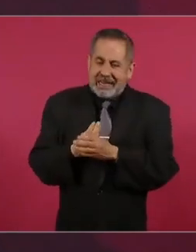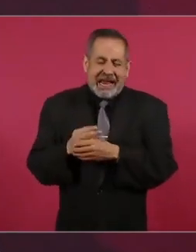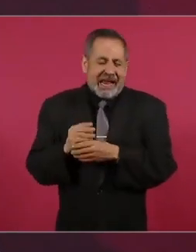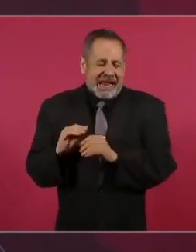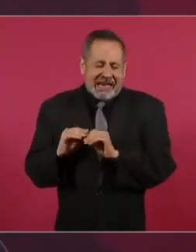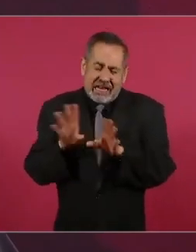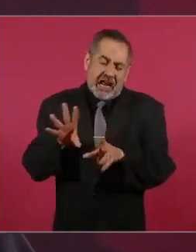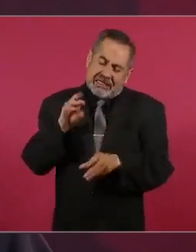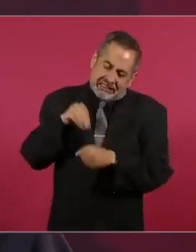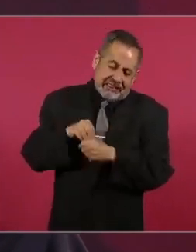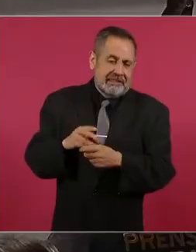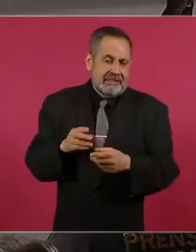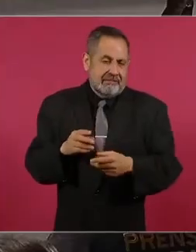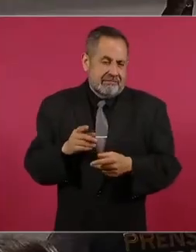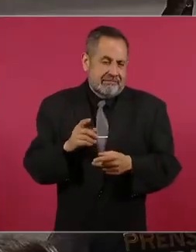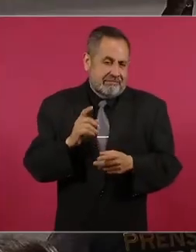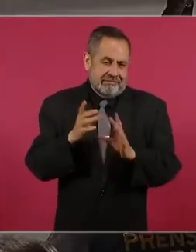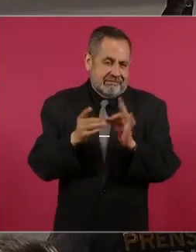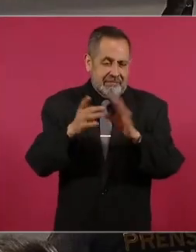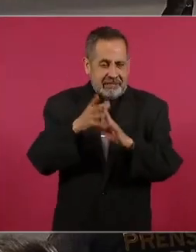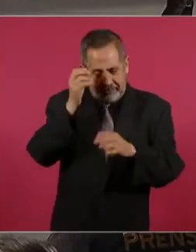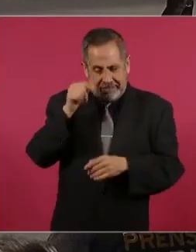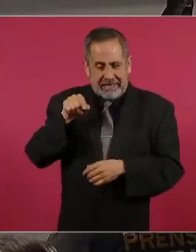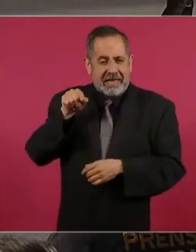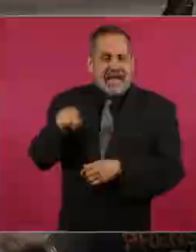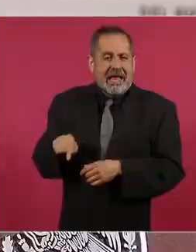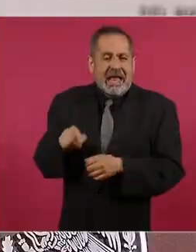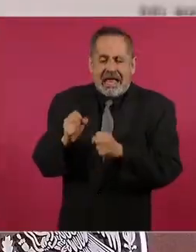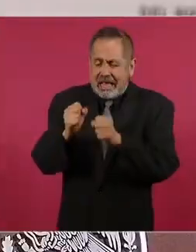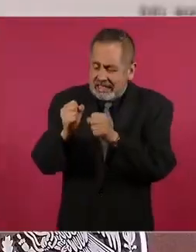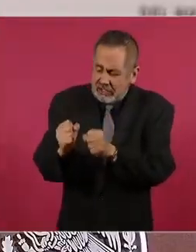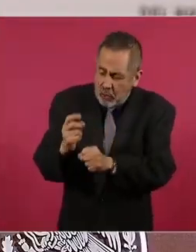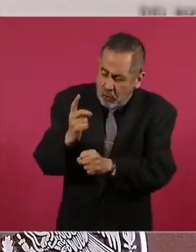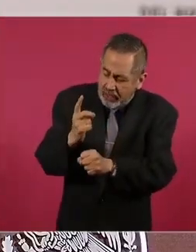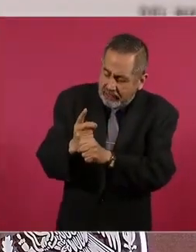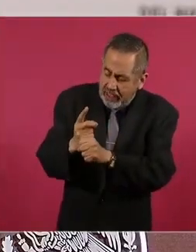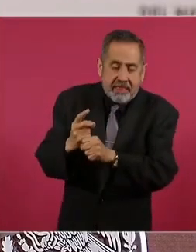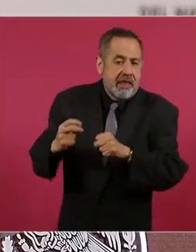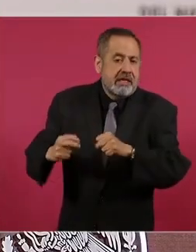hablar mucho, un asunto de seguridad nacional.